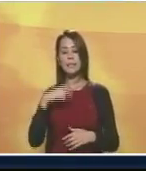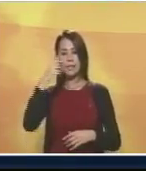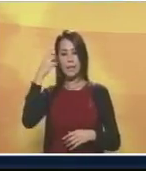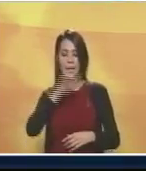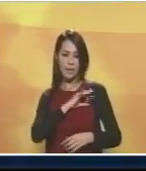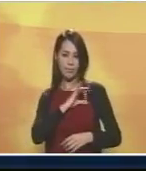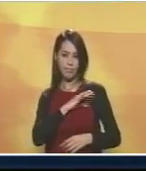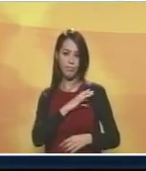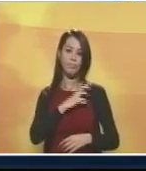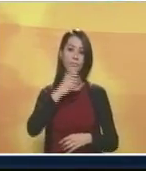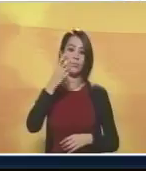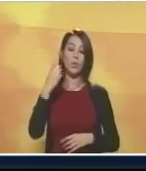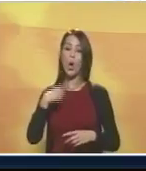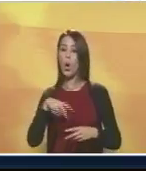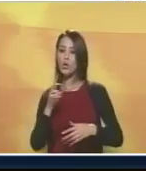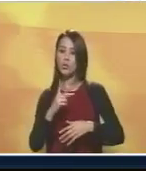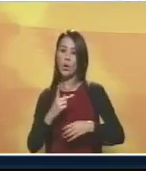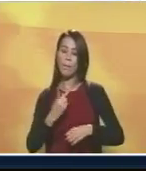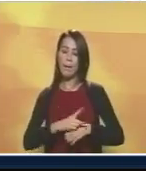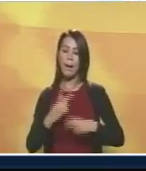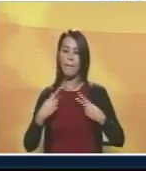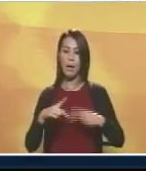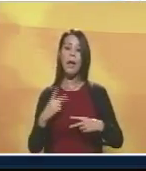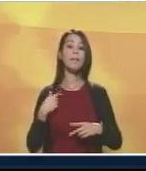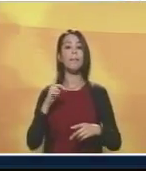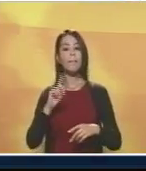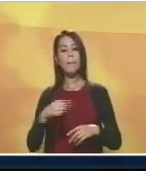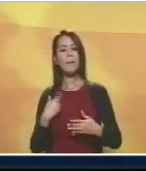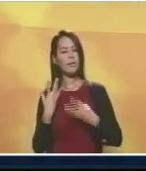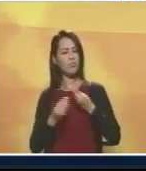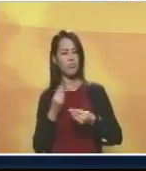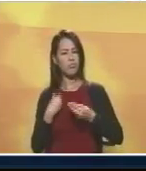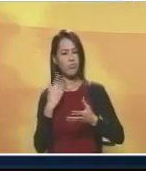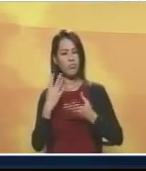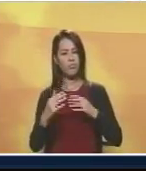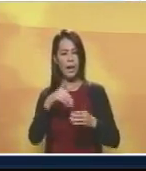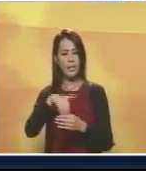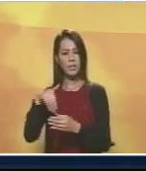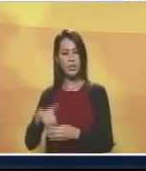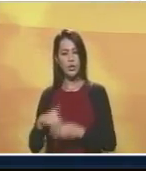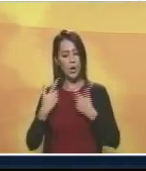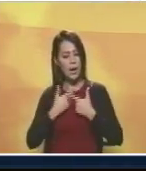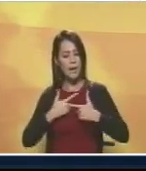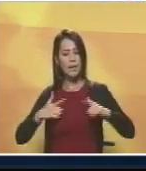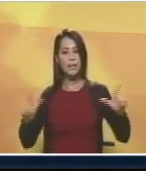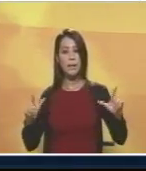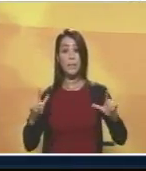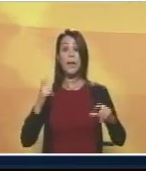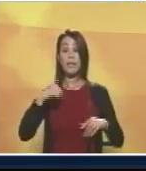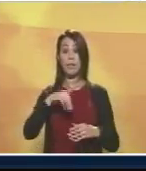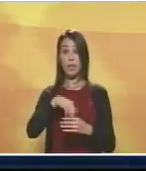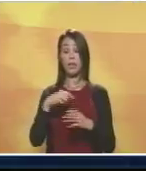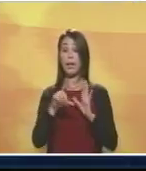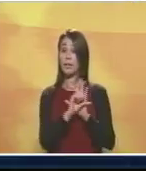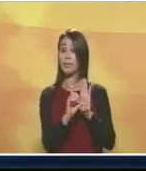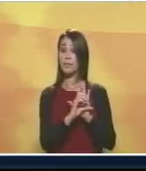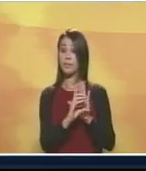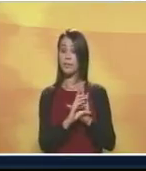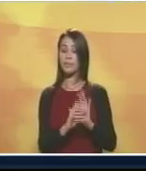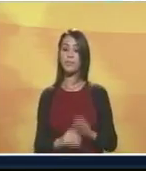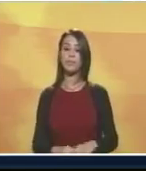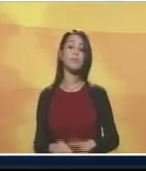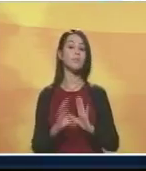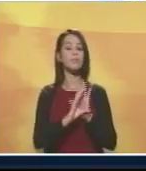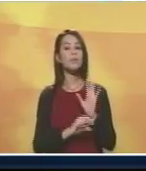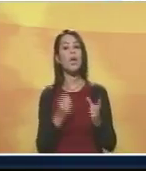México, Panamá, entre otros países, para conquistar las condiciones que permitan unas elecciones libres, justas, dentro de la Constitución. Con respecto a